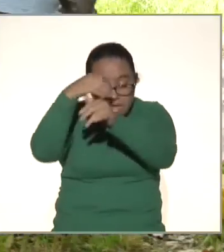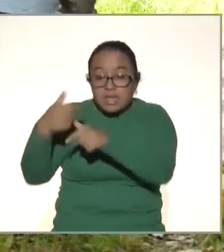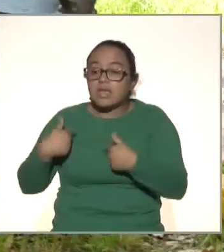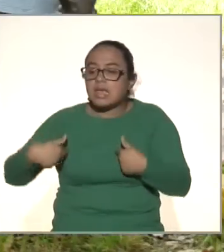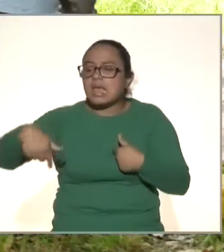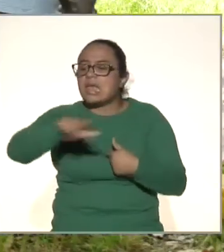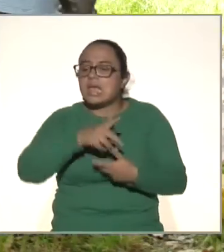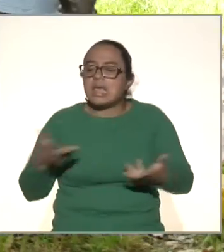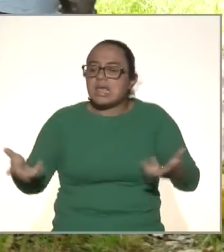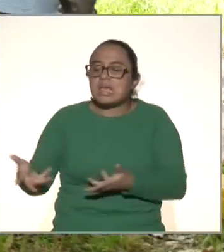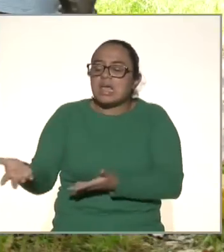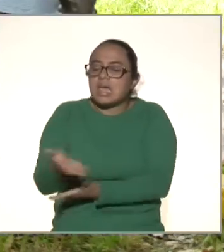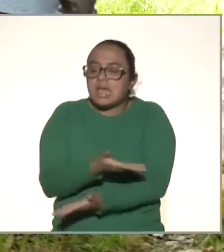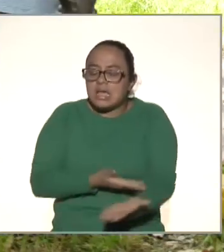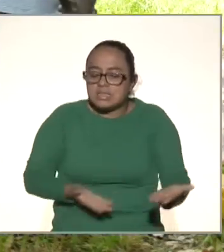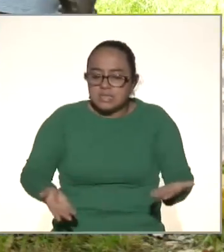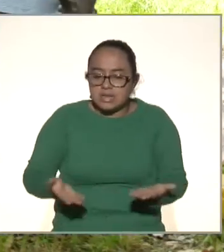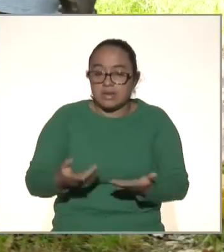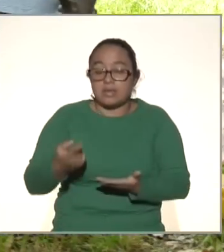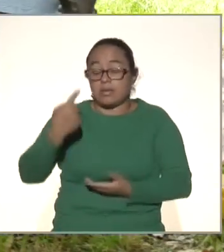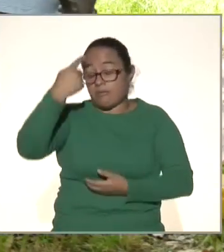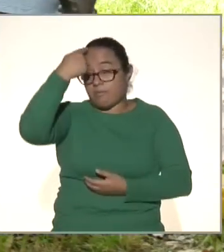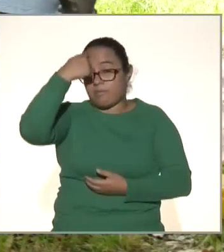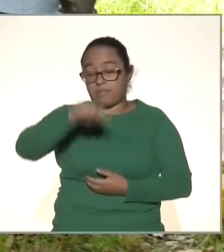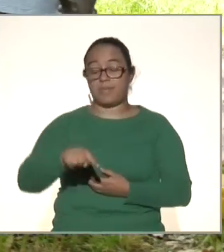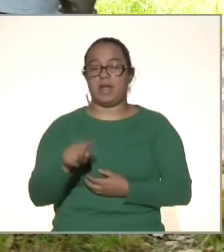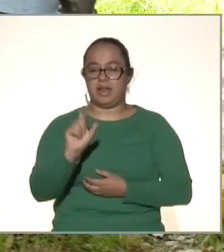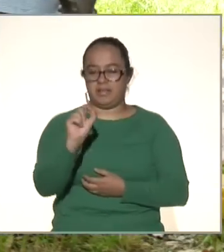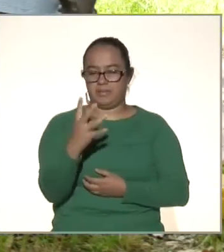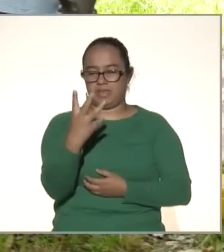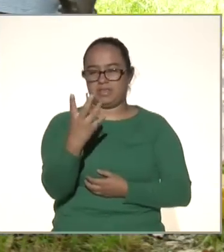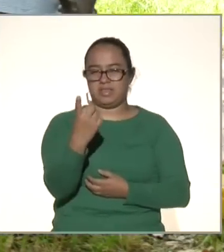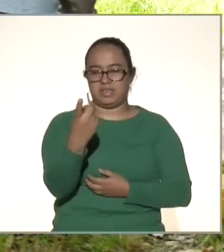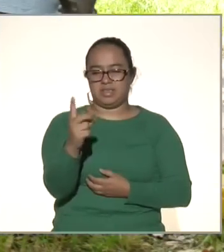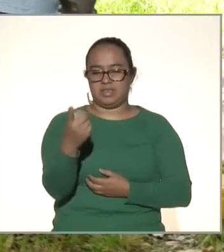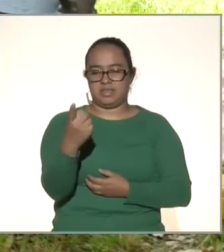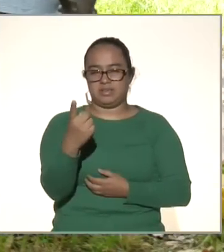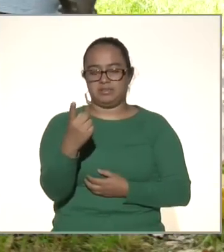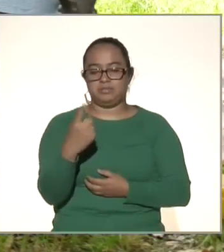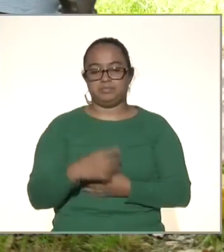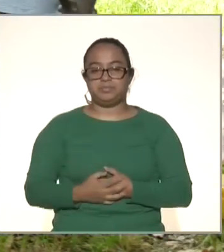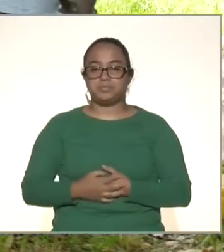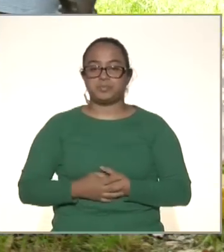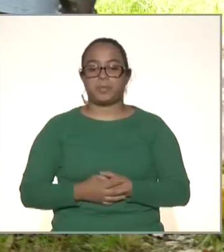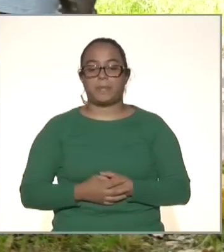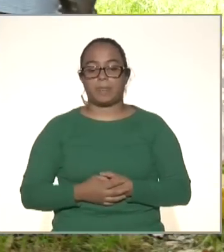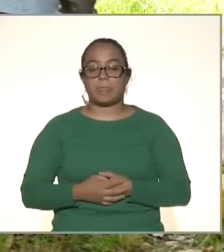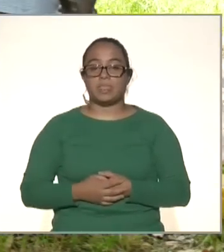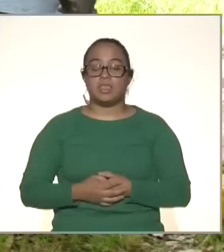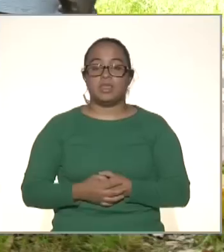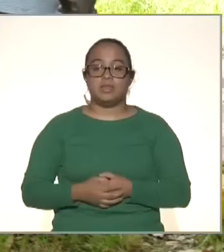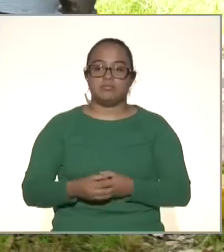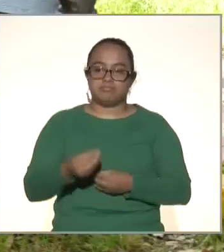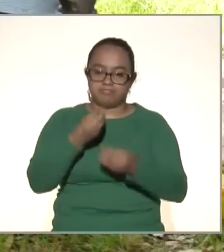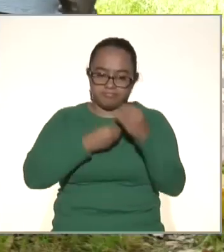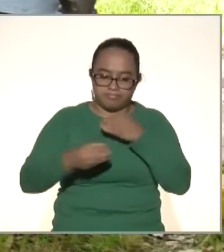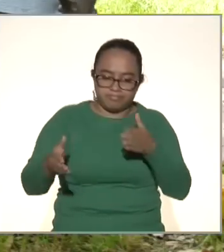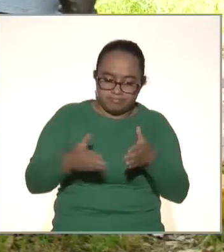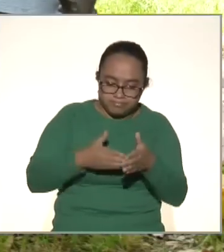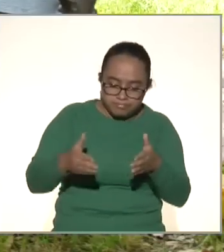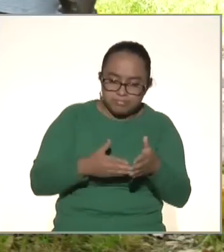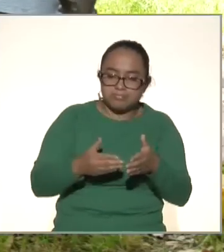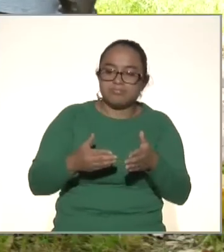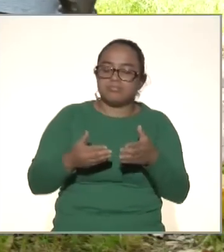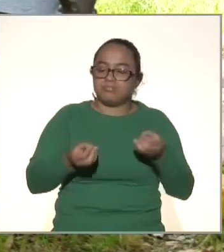a poner para el 24 de diciembre. Ponemos guisados o